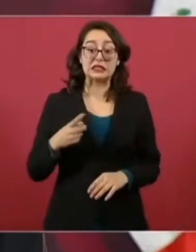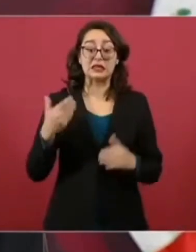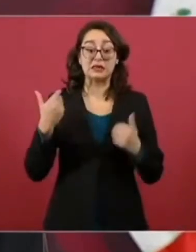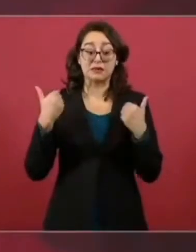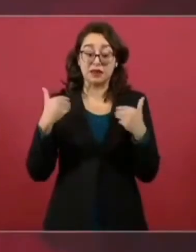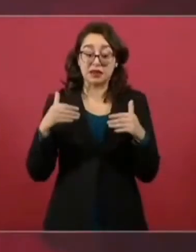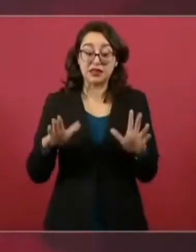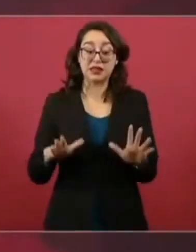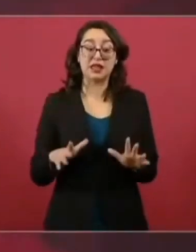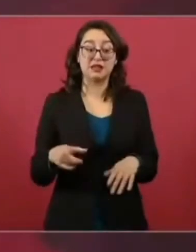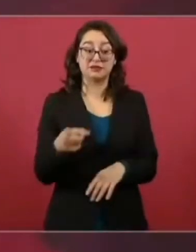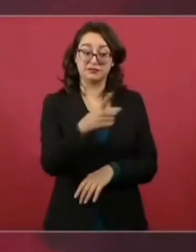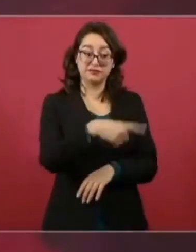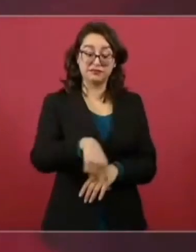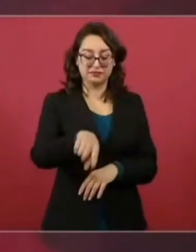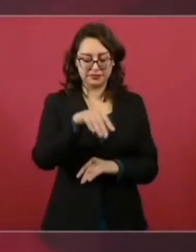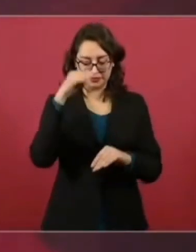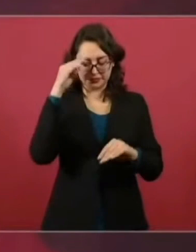autolimitarse porque les conviene a ellos,